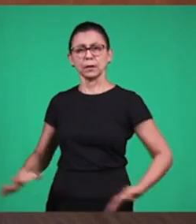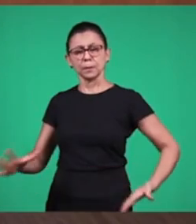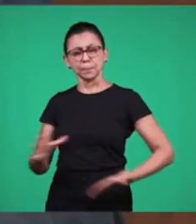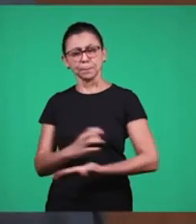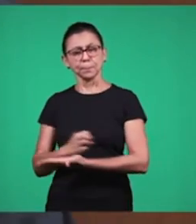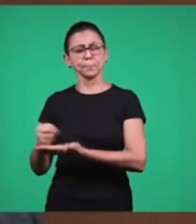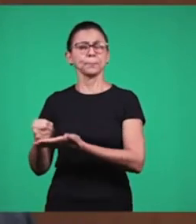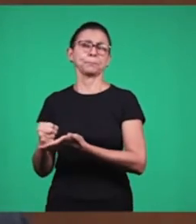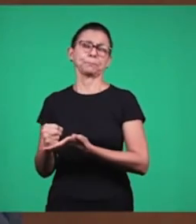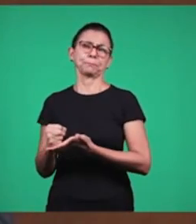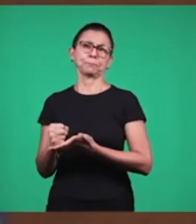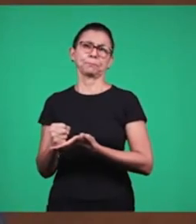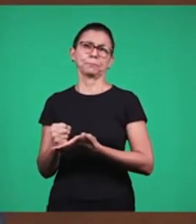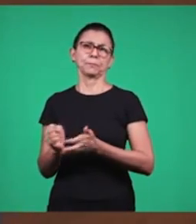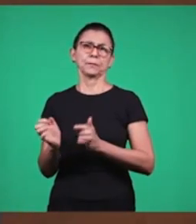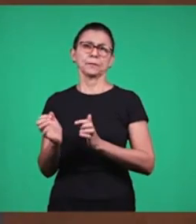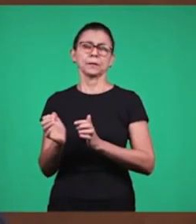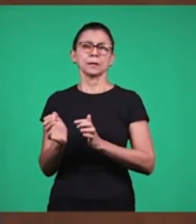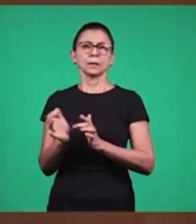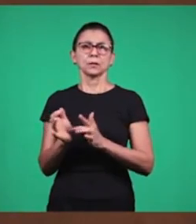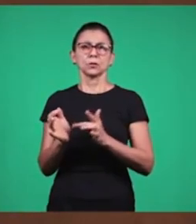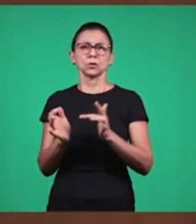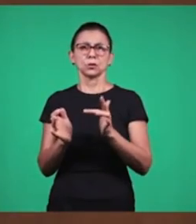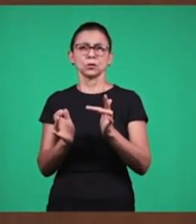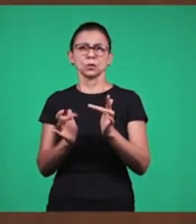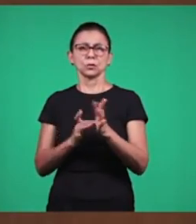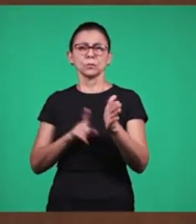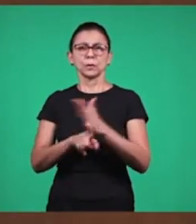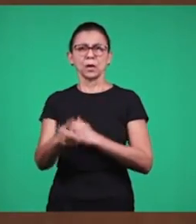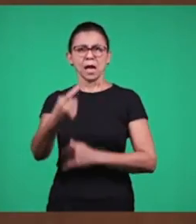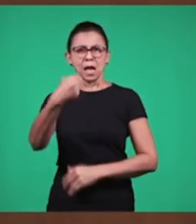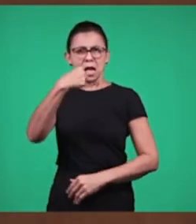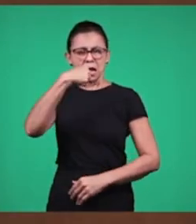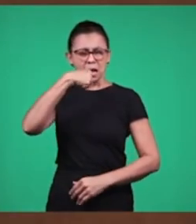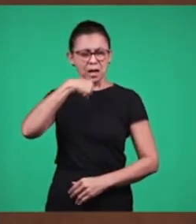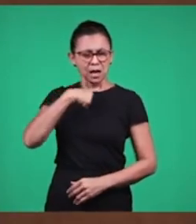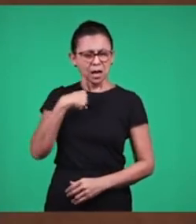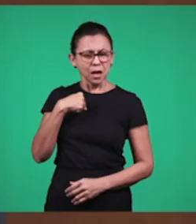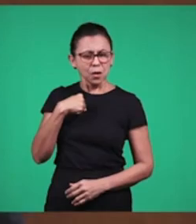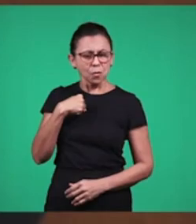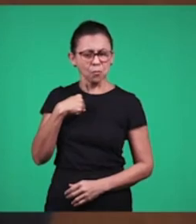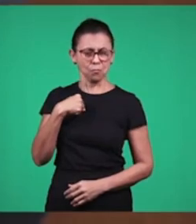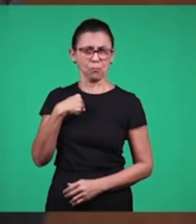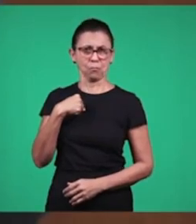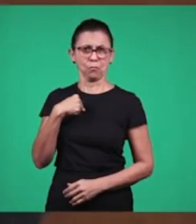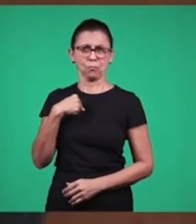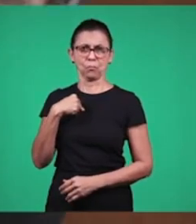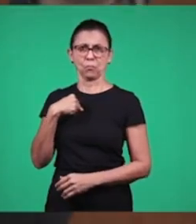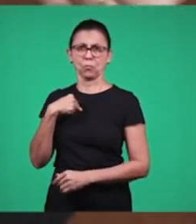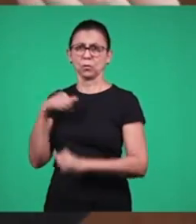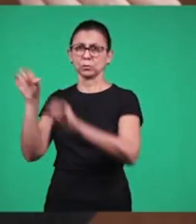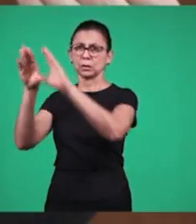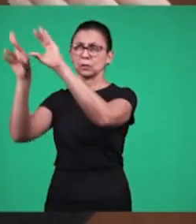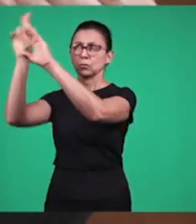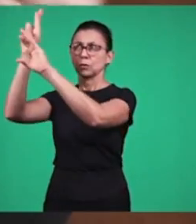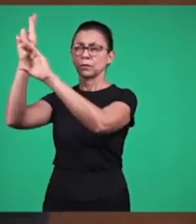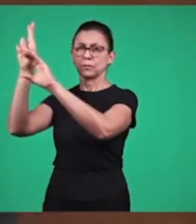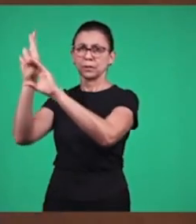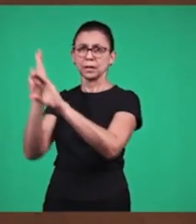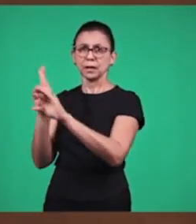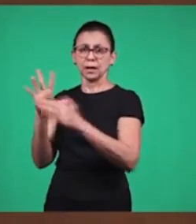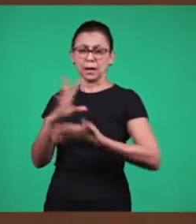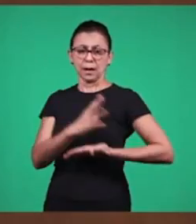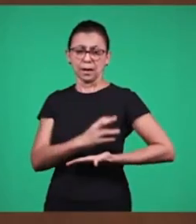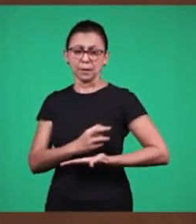pregunta: yo, Jesús, hallaré fe en la tierra cuando venga, cuando vuelva